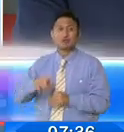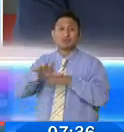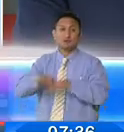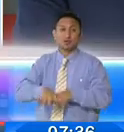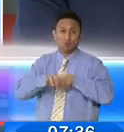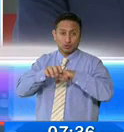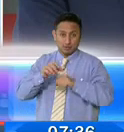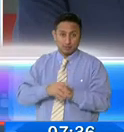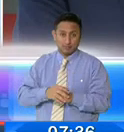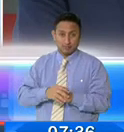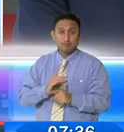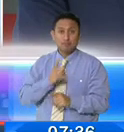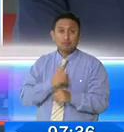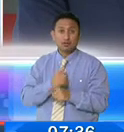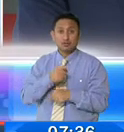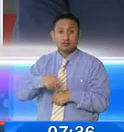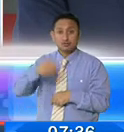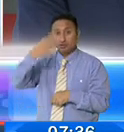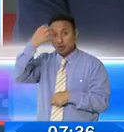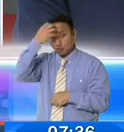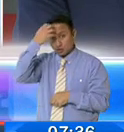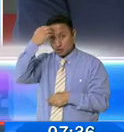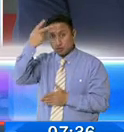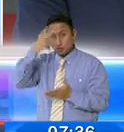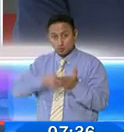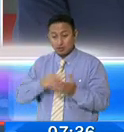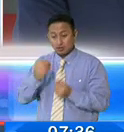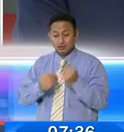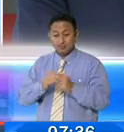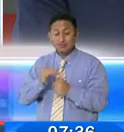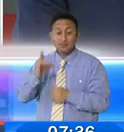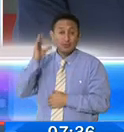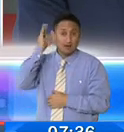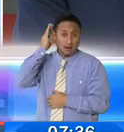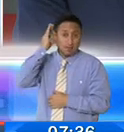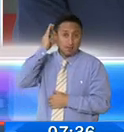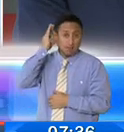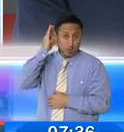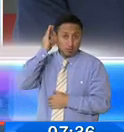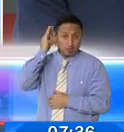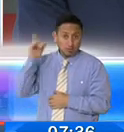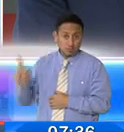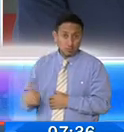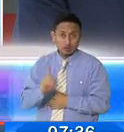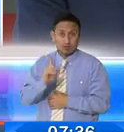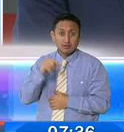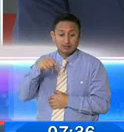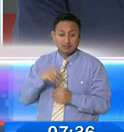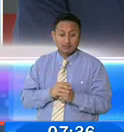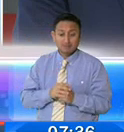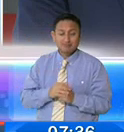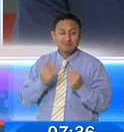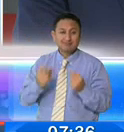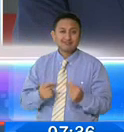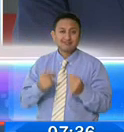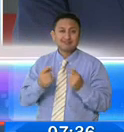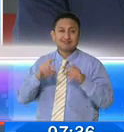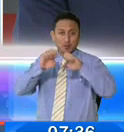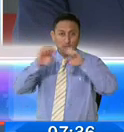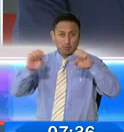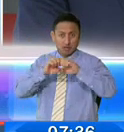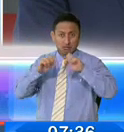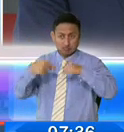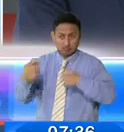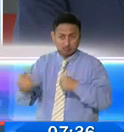tanto, esa educación dual lo que va a permitir es que las mujeres se contacten mucho más rápido con las empresas,